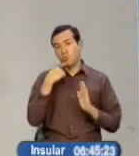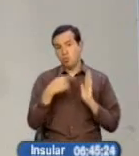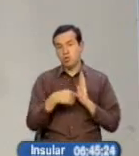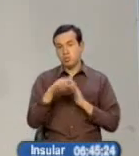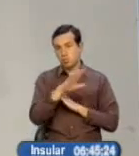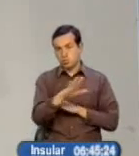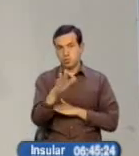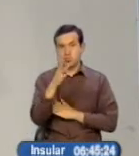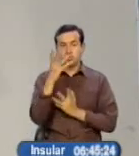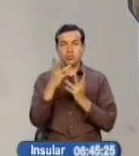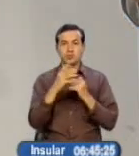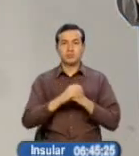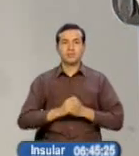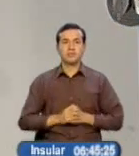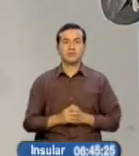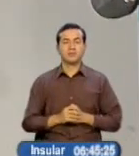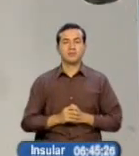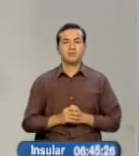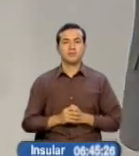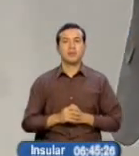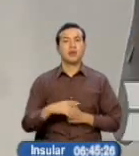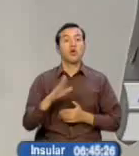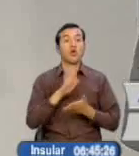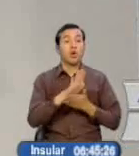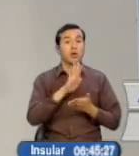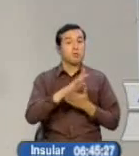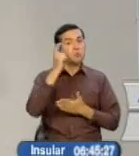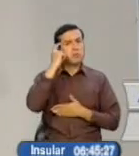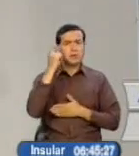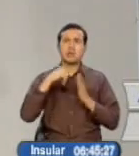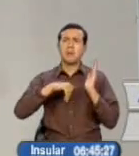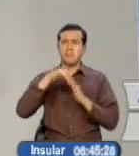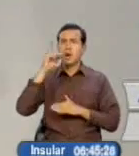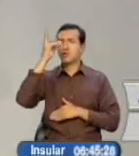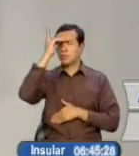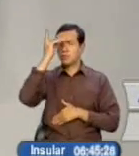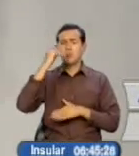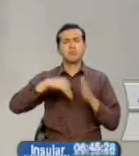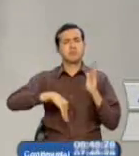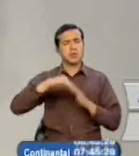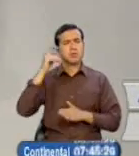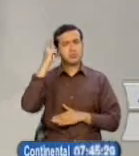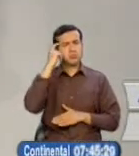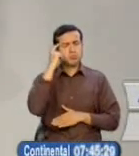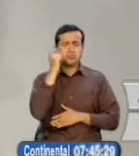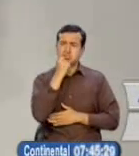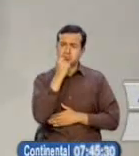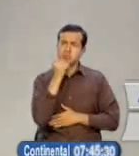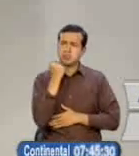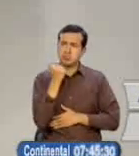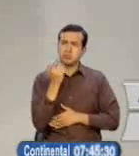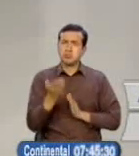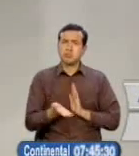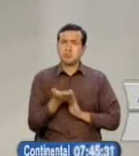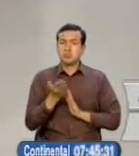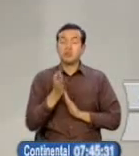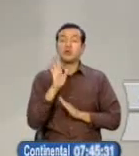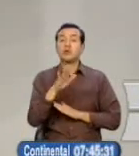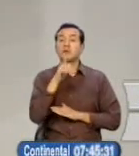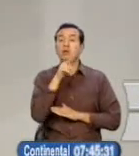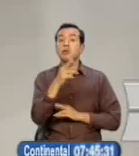educativo considera que es necesario una mayor carga de tareas, eso